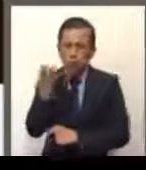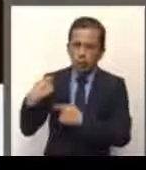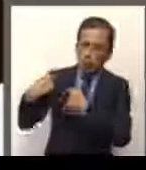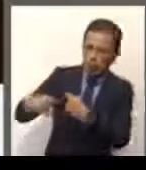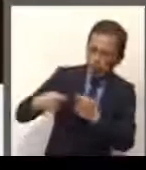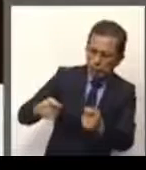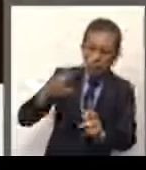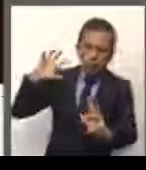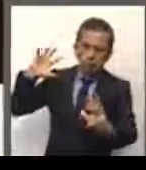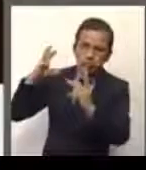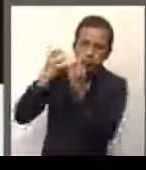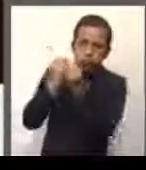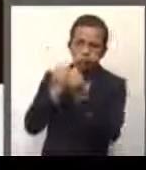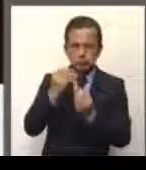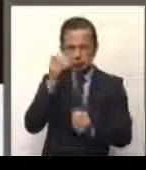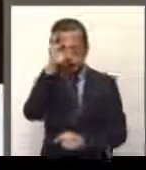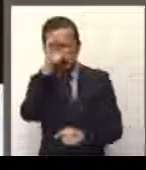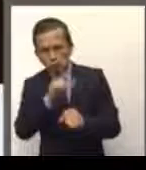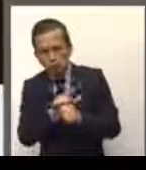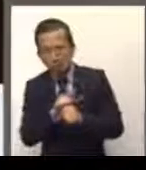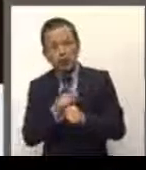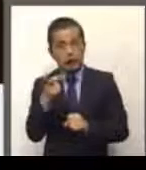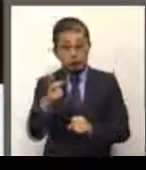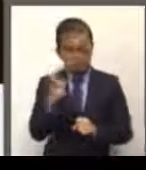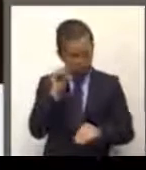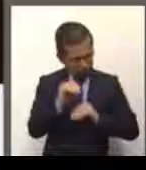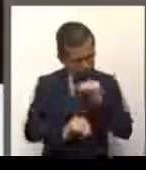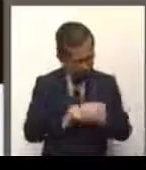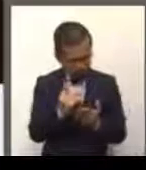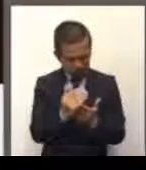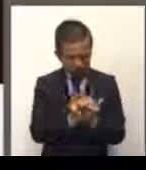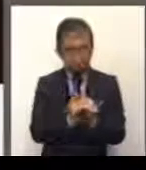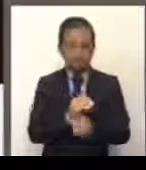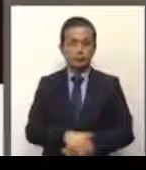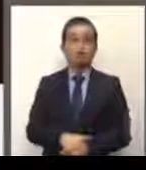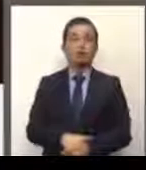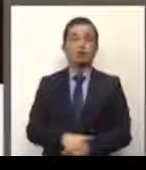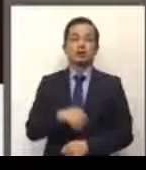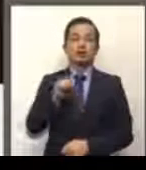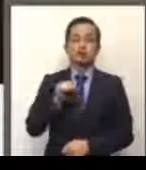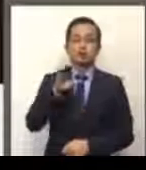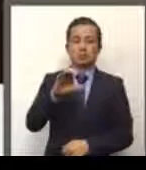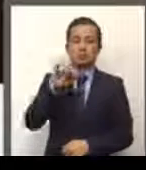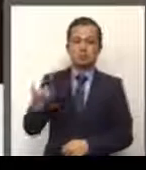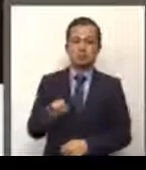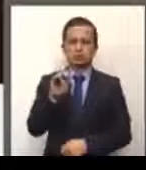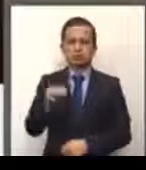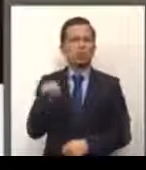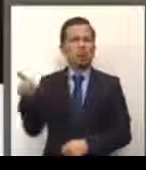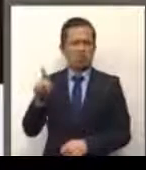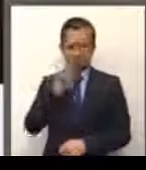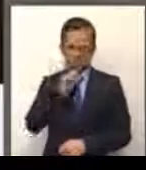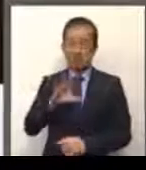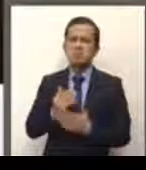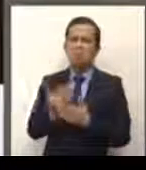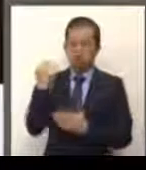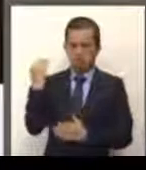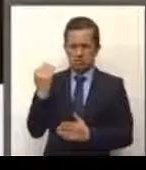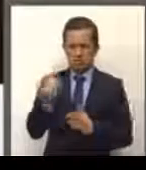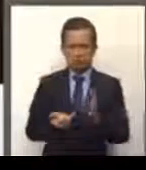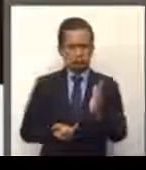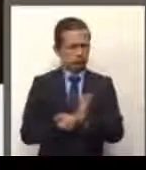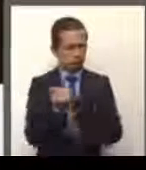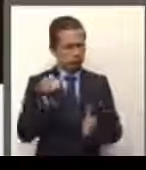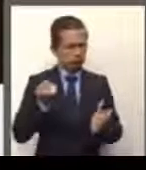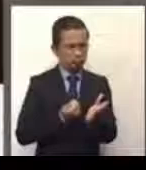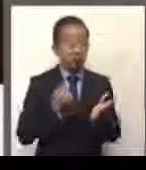demás cosas propias. Asimismo, la Suprema Corte de Justicia de la Nación se ha pronunciado por